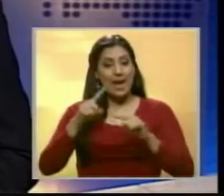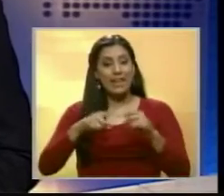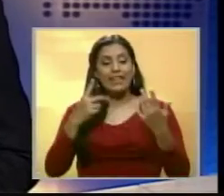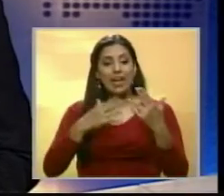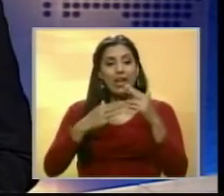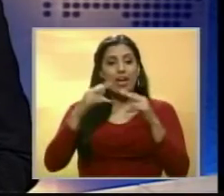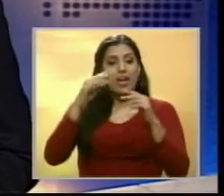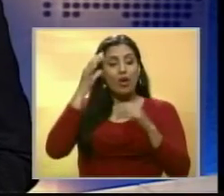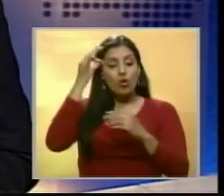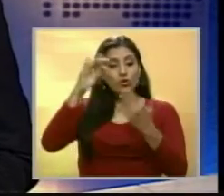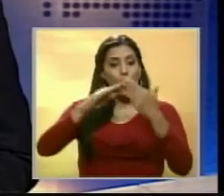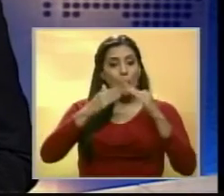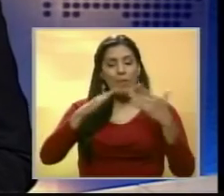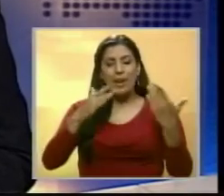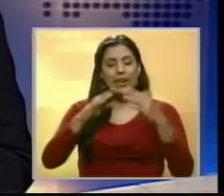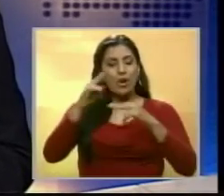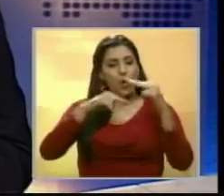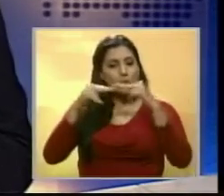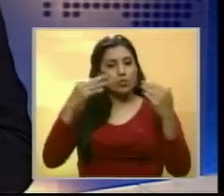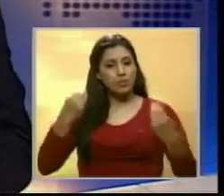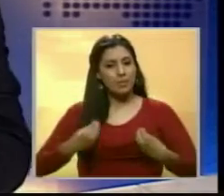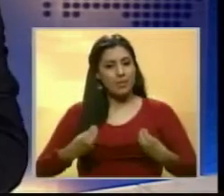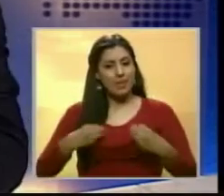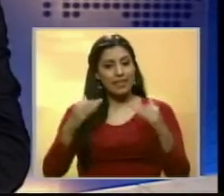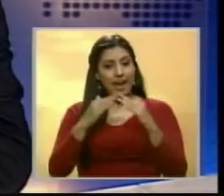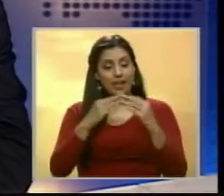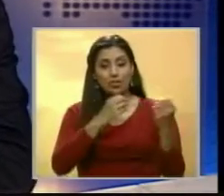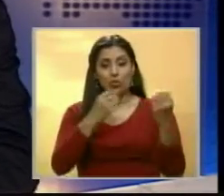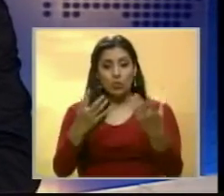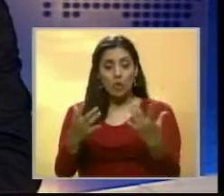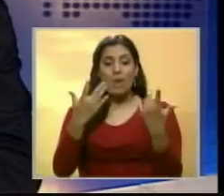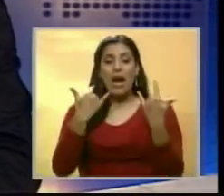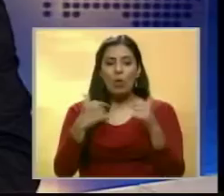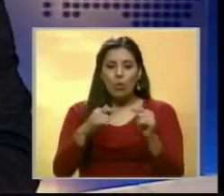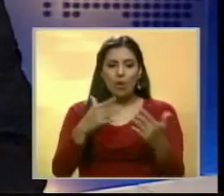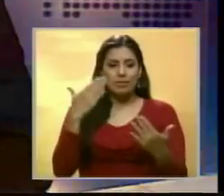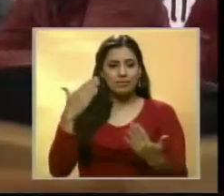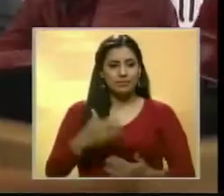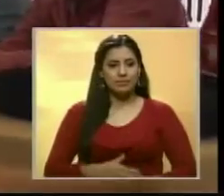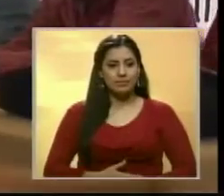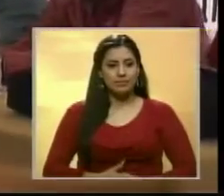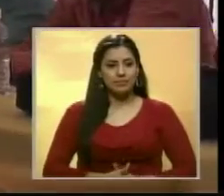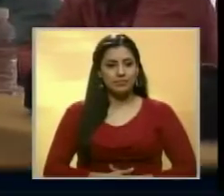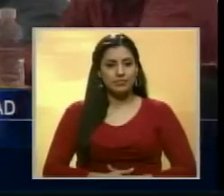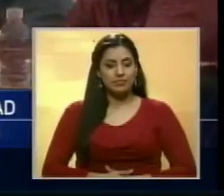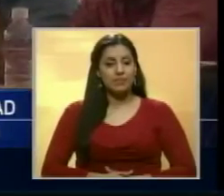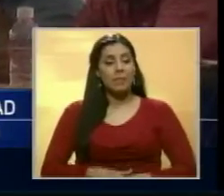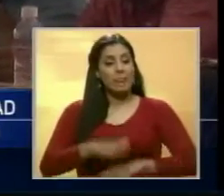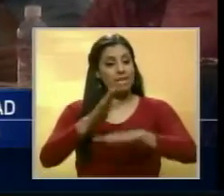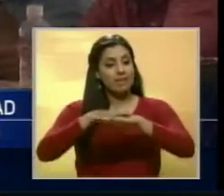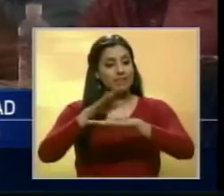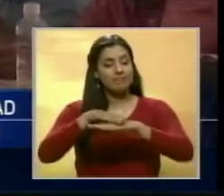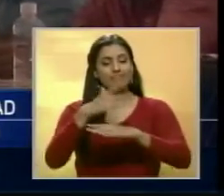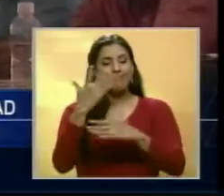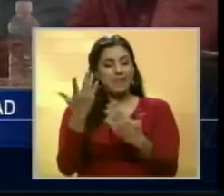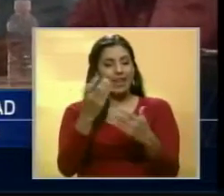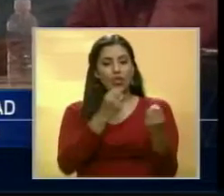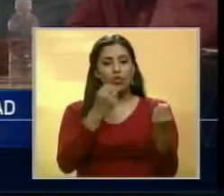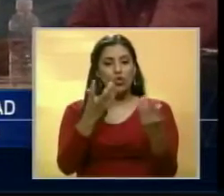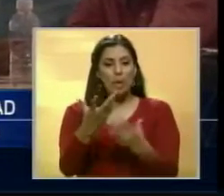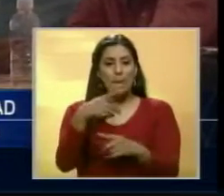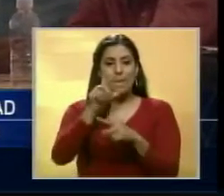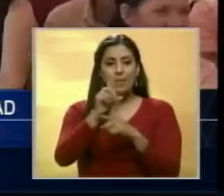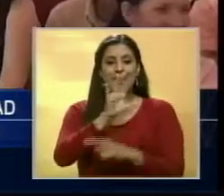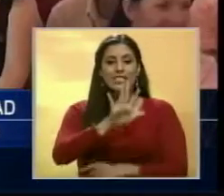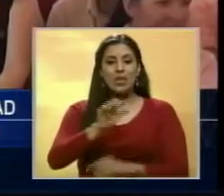consejos comunales para la construcción de viviendas. Betsy Betancourt con la información. El anuncio lo hizo durante la entrega de las